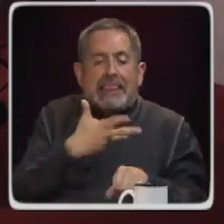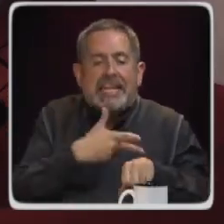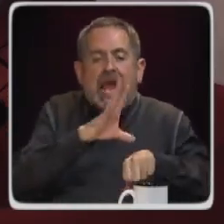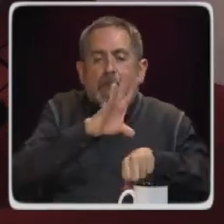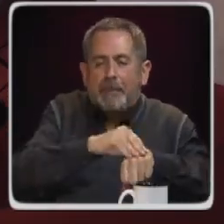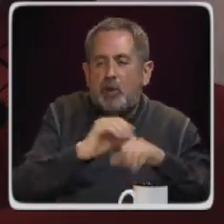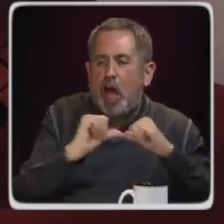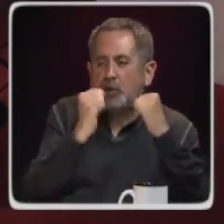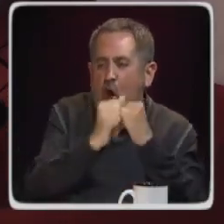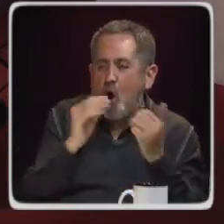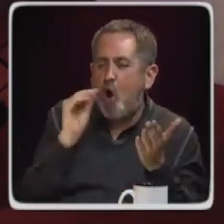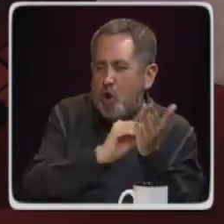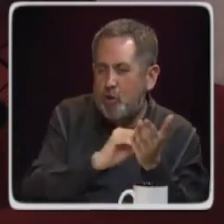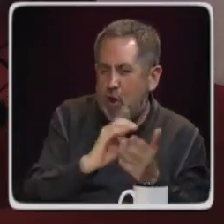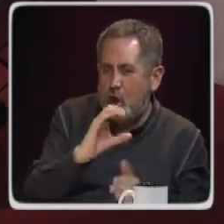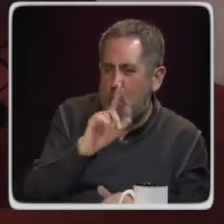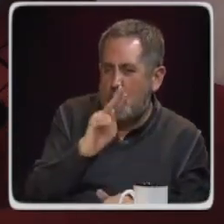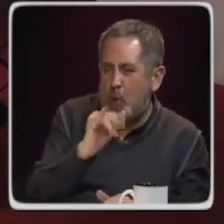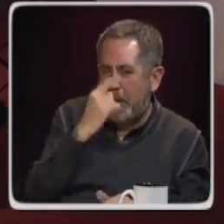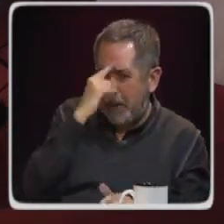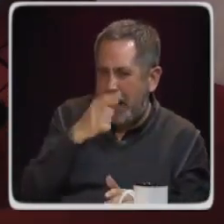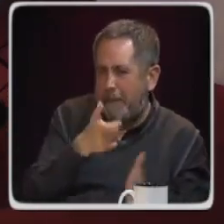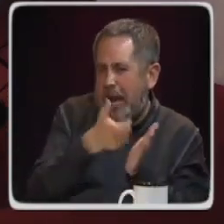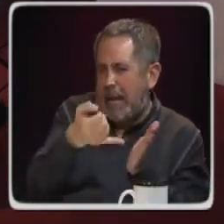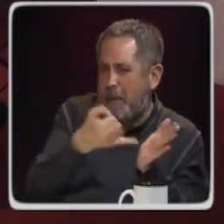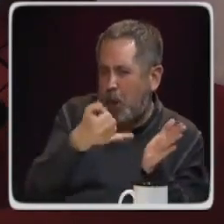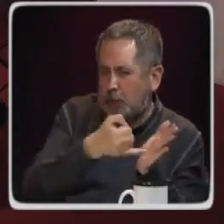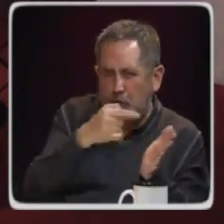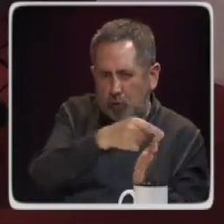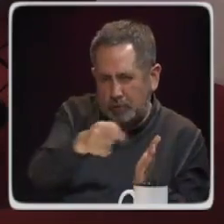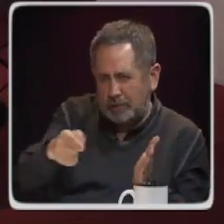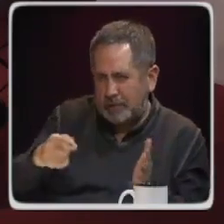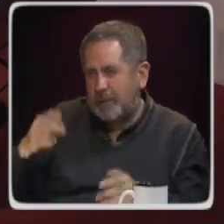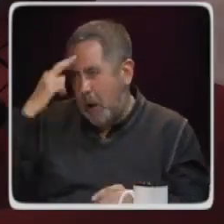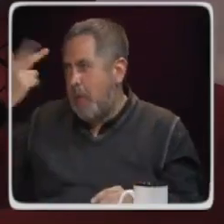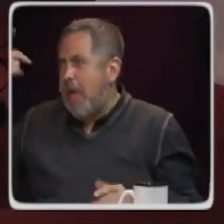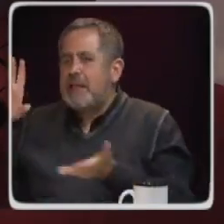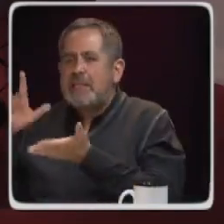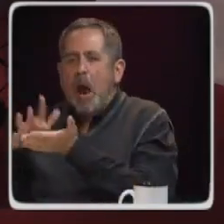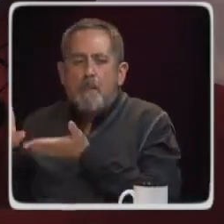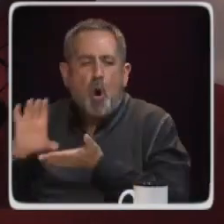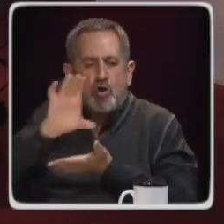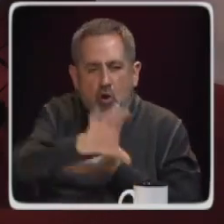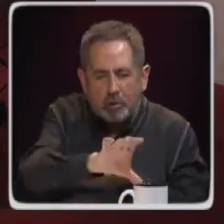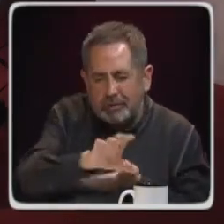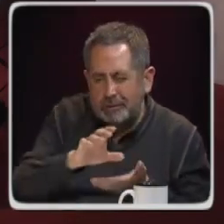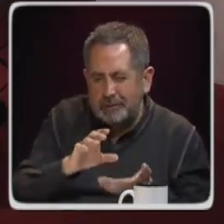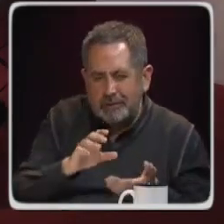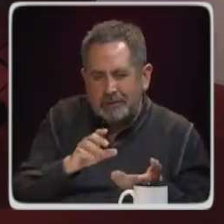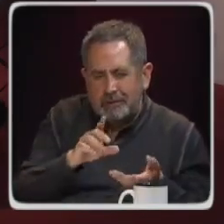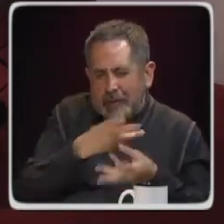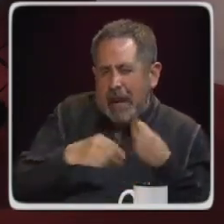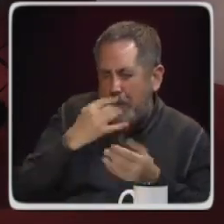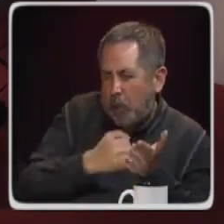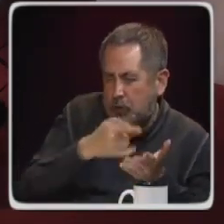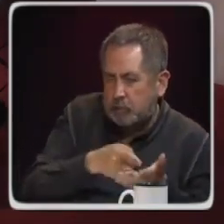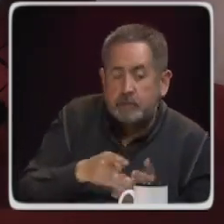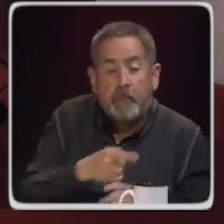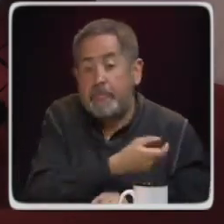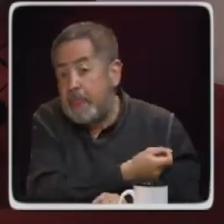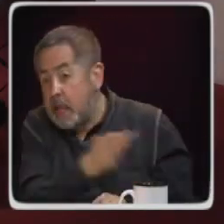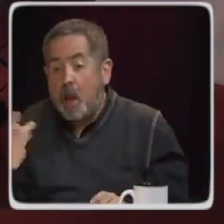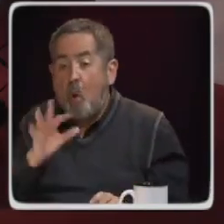lingüística, claro, de estar en la comunidad. Siguiendo con ese tema, ¿cómo se desarrolla la lengua de señas,